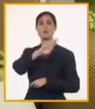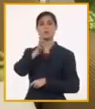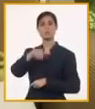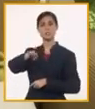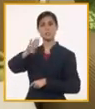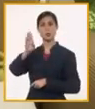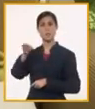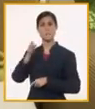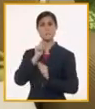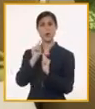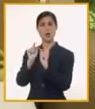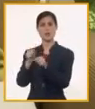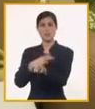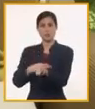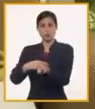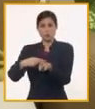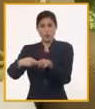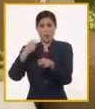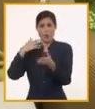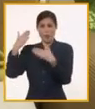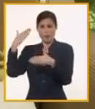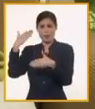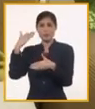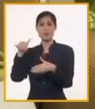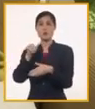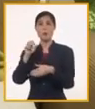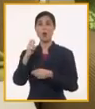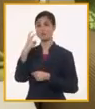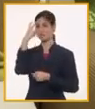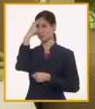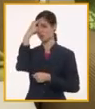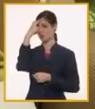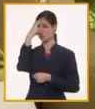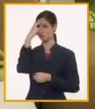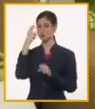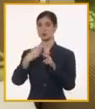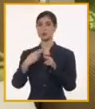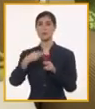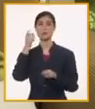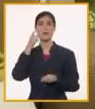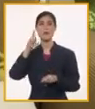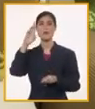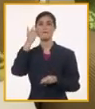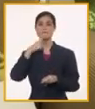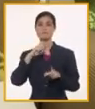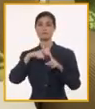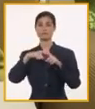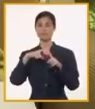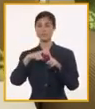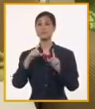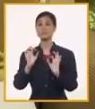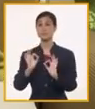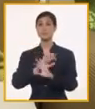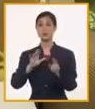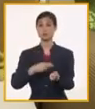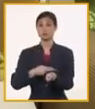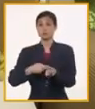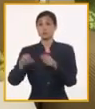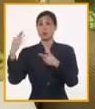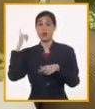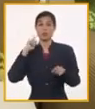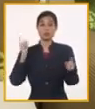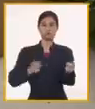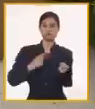de combinación de Sierra Maestra y Segundo Frente Oriental Fran País, donde realmente hizo historia y es uno de los